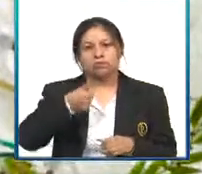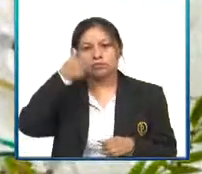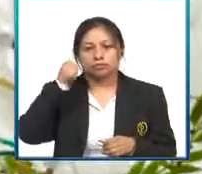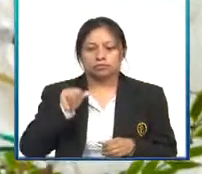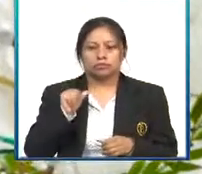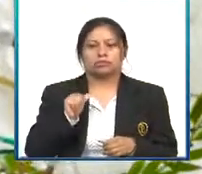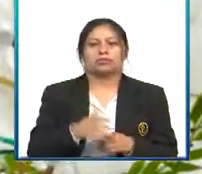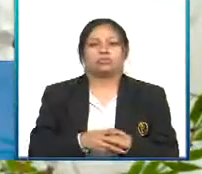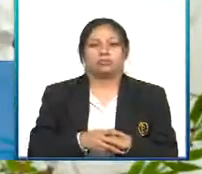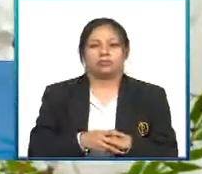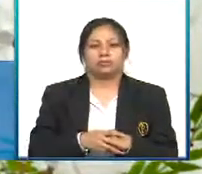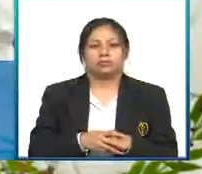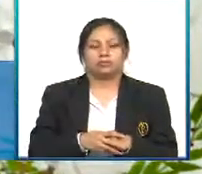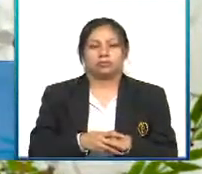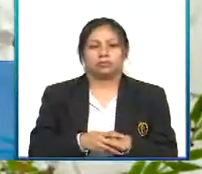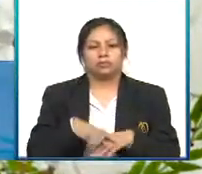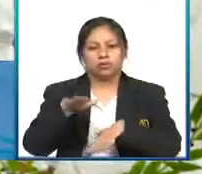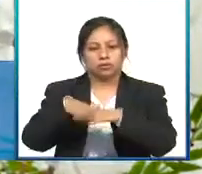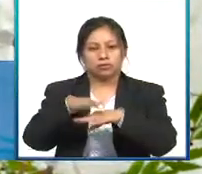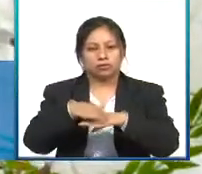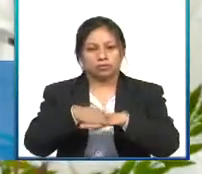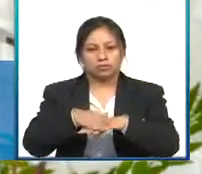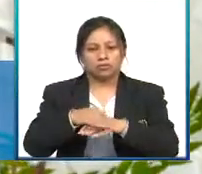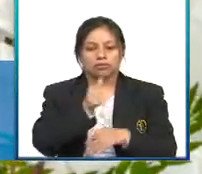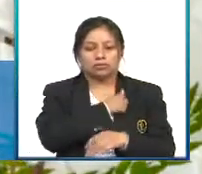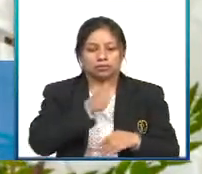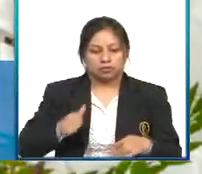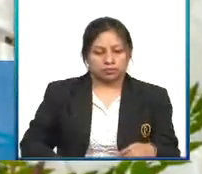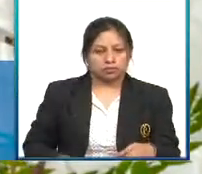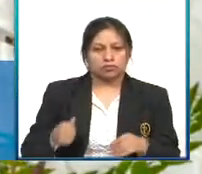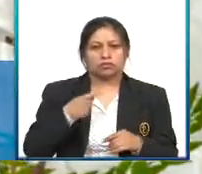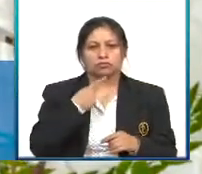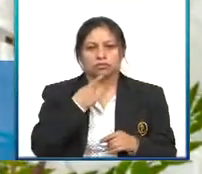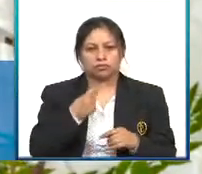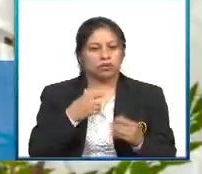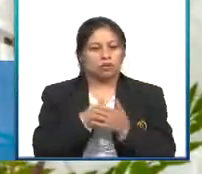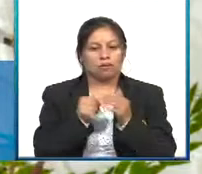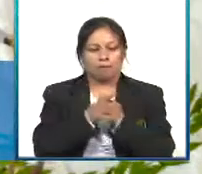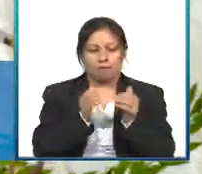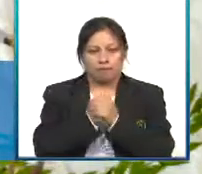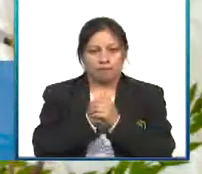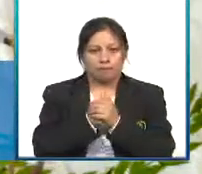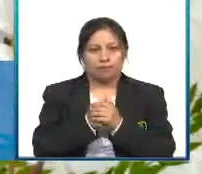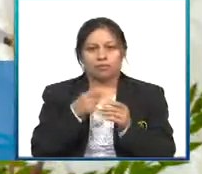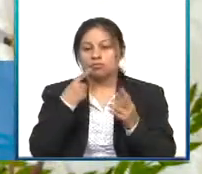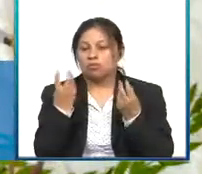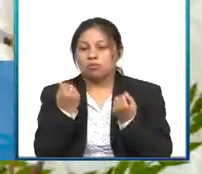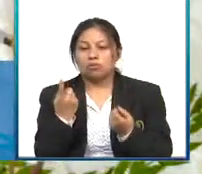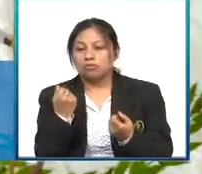ayer recibimos una solicitud de parte del alcalde con suma preocupación